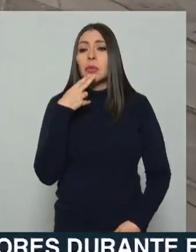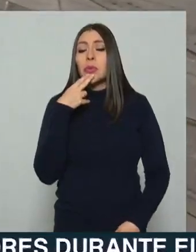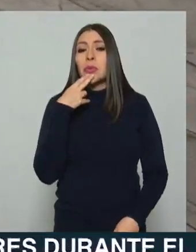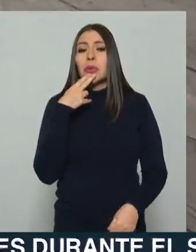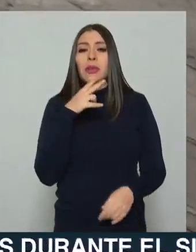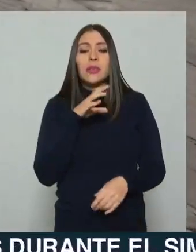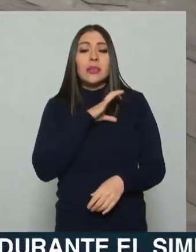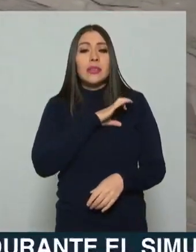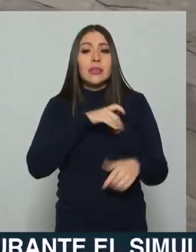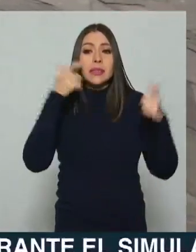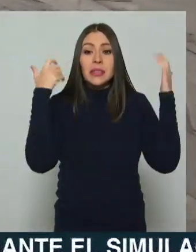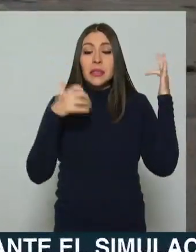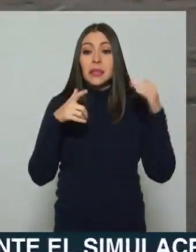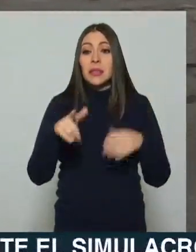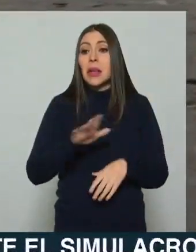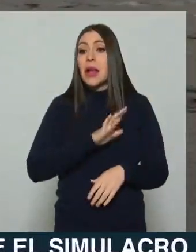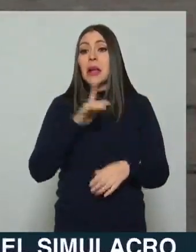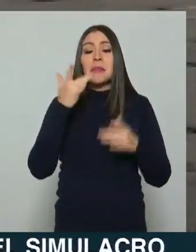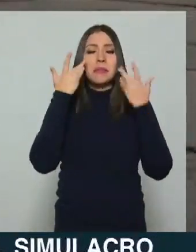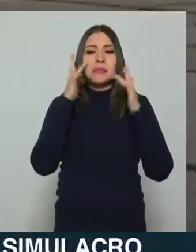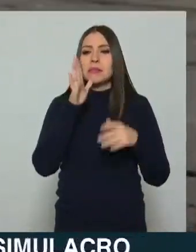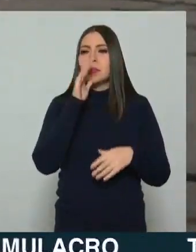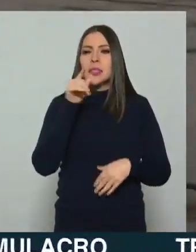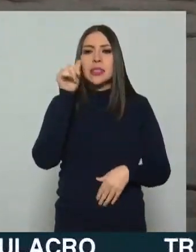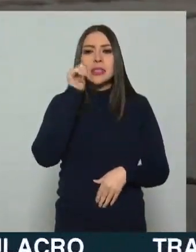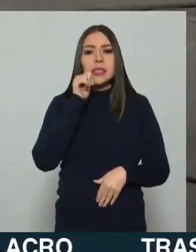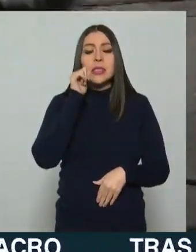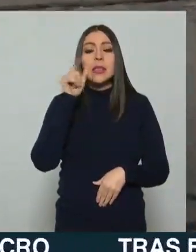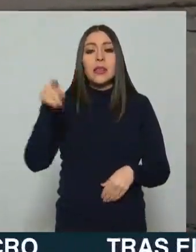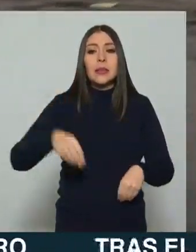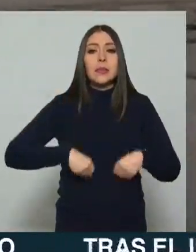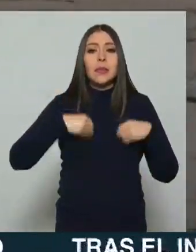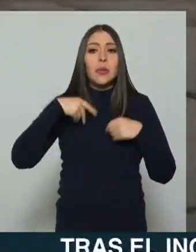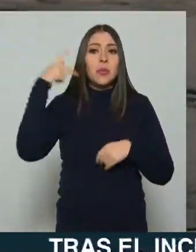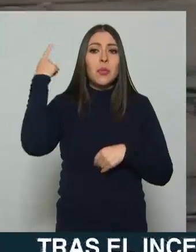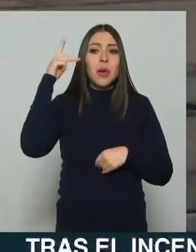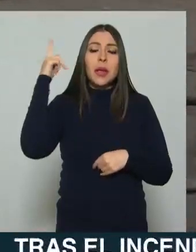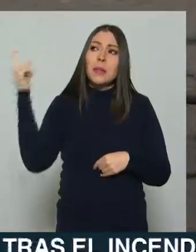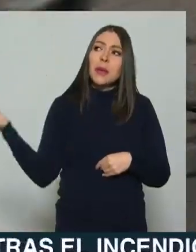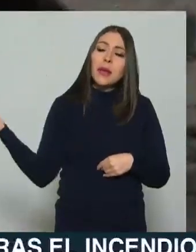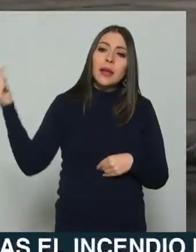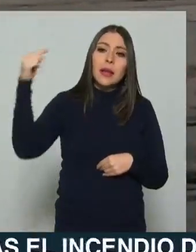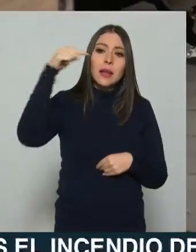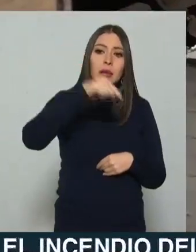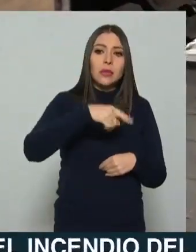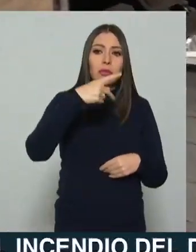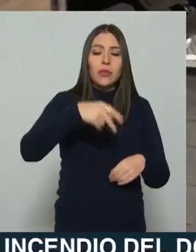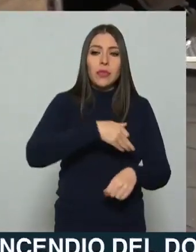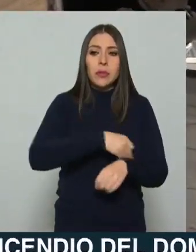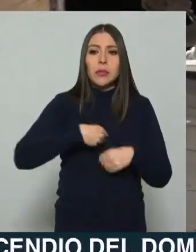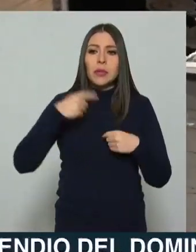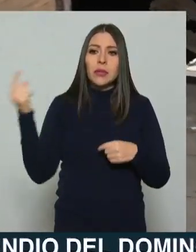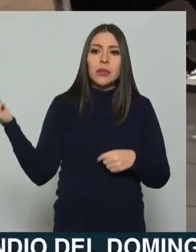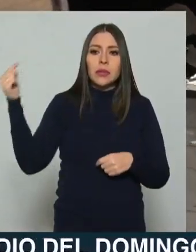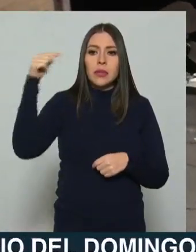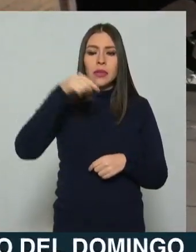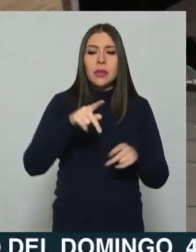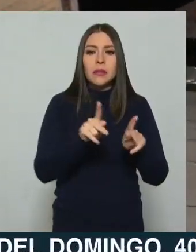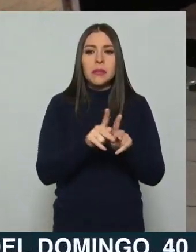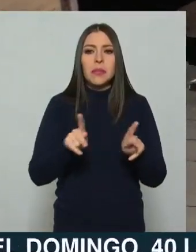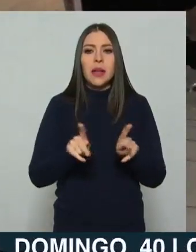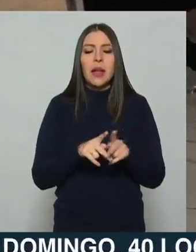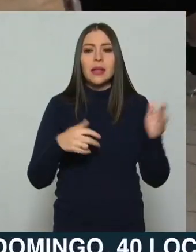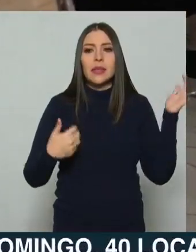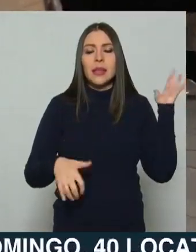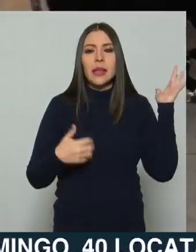esconder. Don Javier se desplaza cada fin de semana desde el estado de Puebla, en donde está su familia, para trabajar en la Plaza